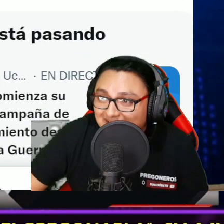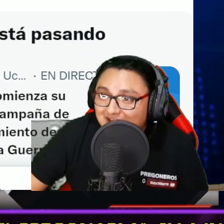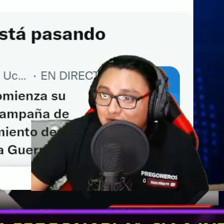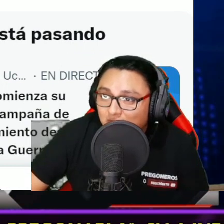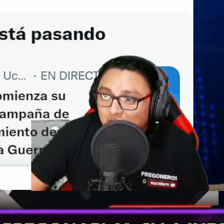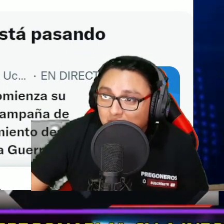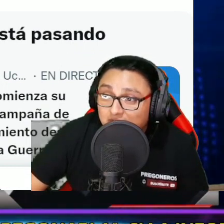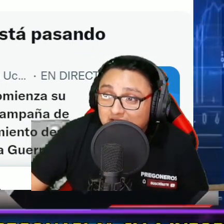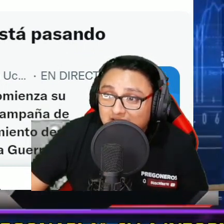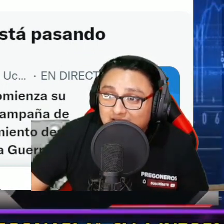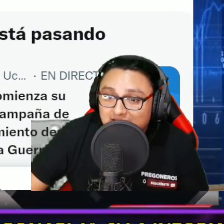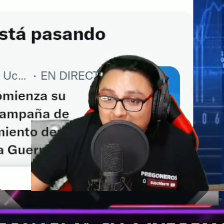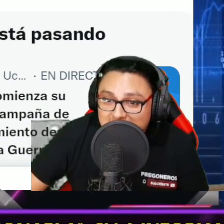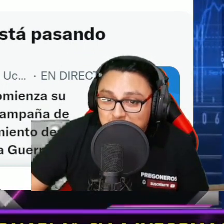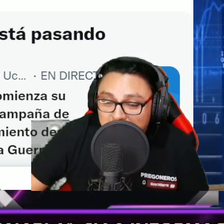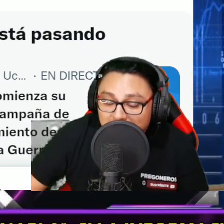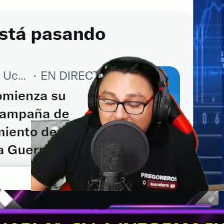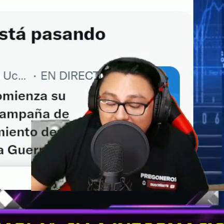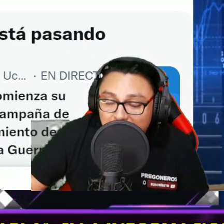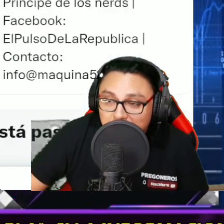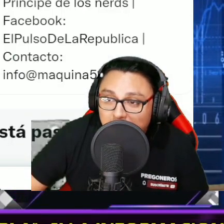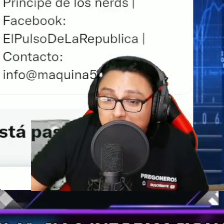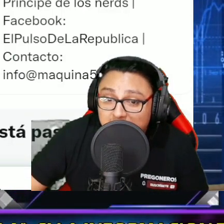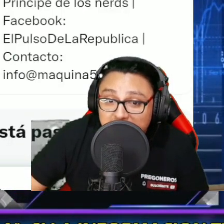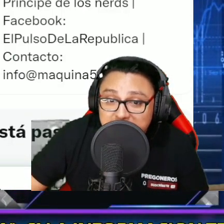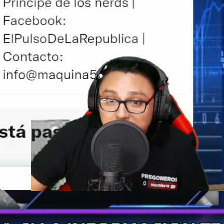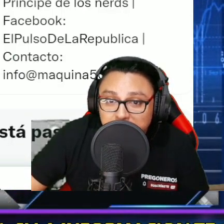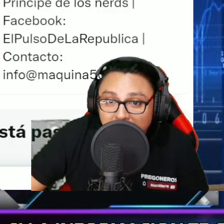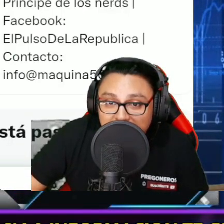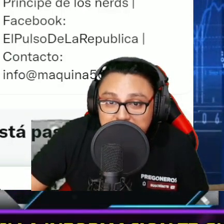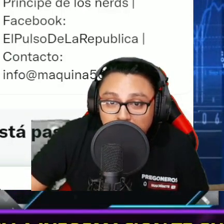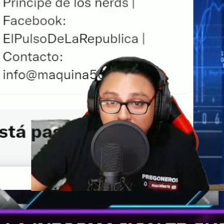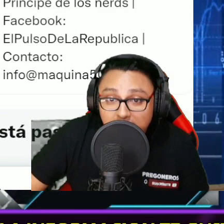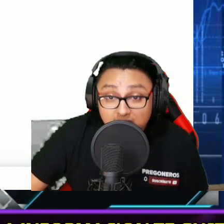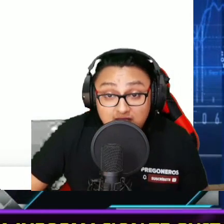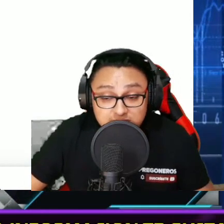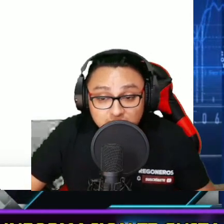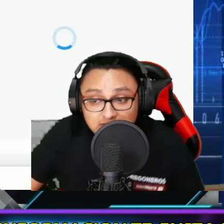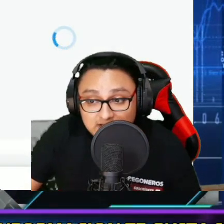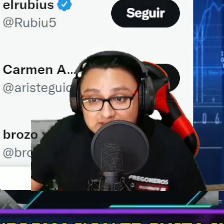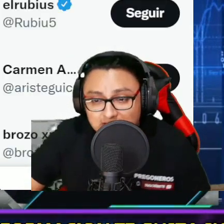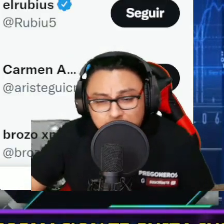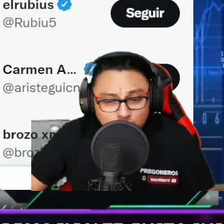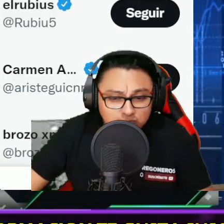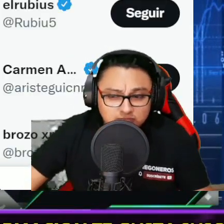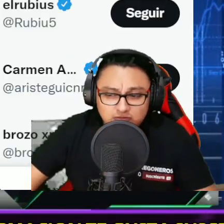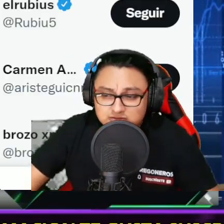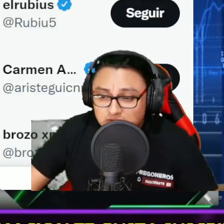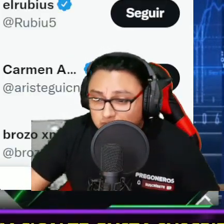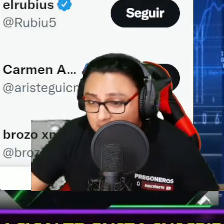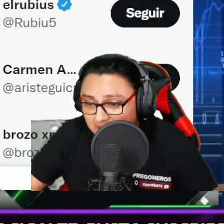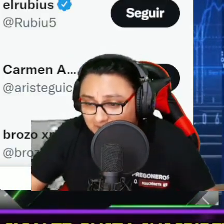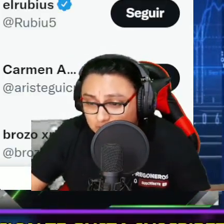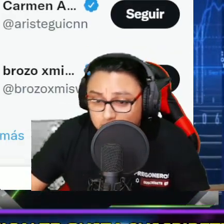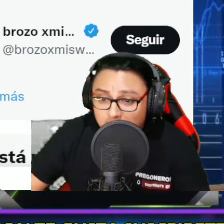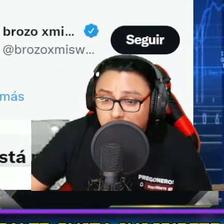luego de que él le respondiera la doctora beatriz gutiérrez muller ha sido tendencia y todo todo se